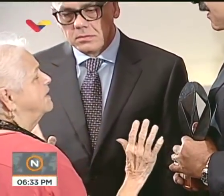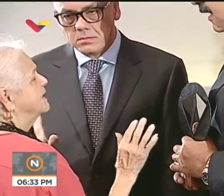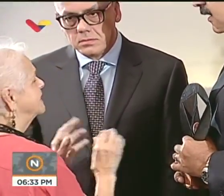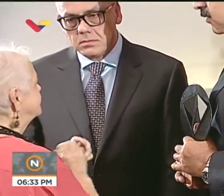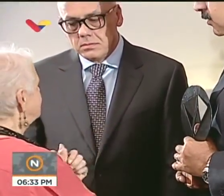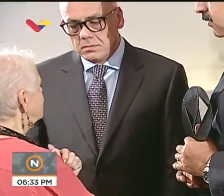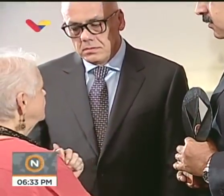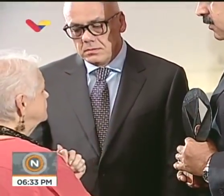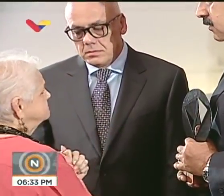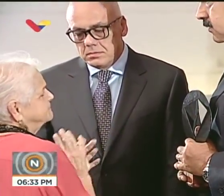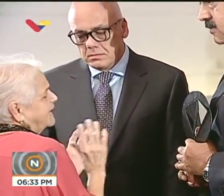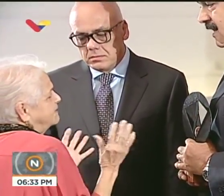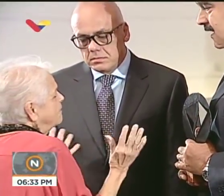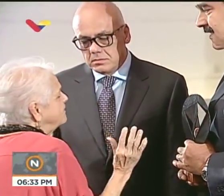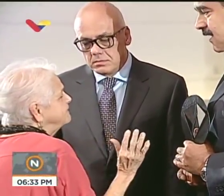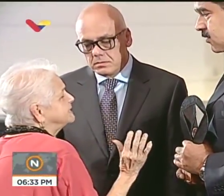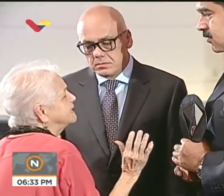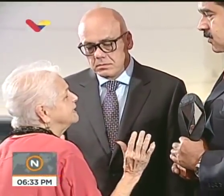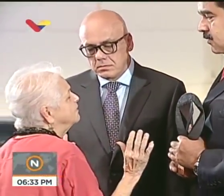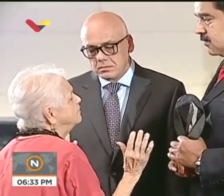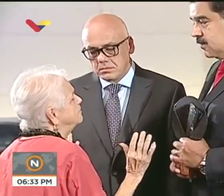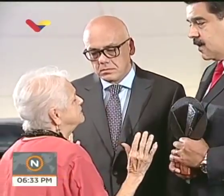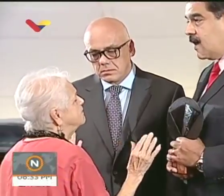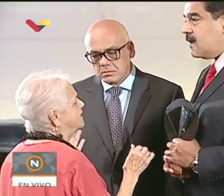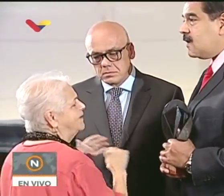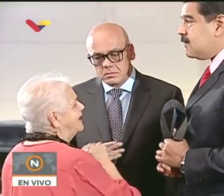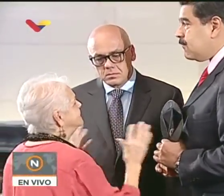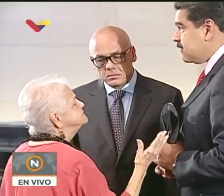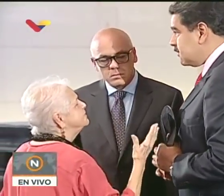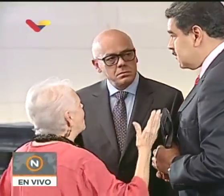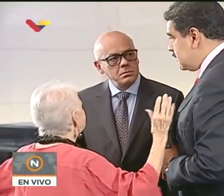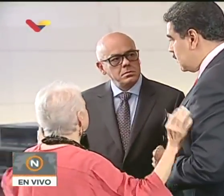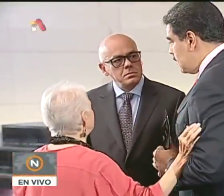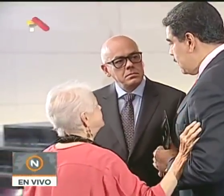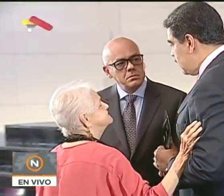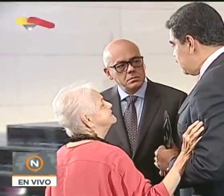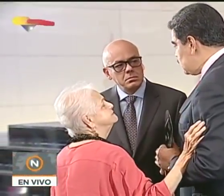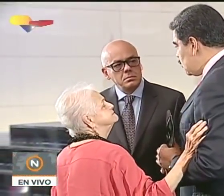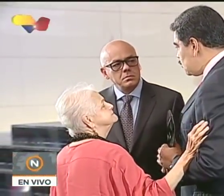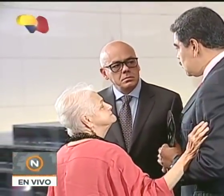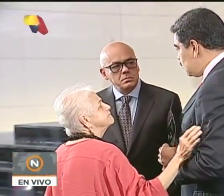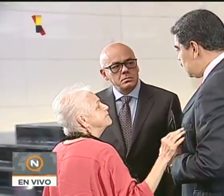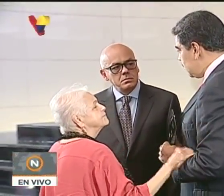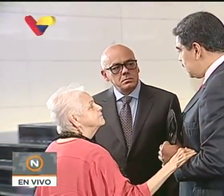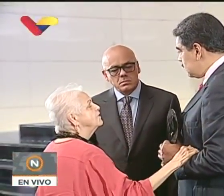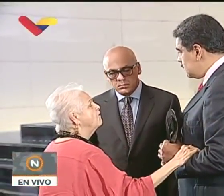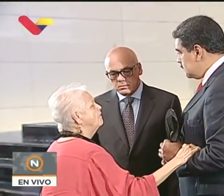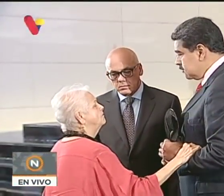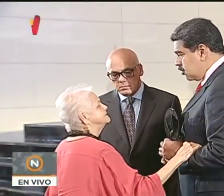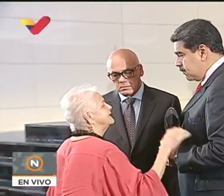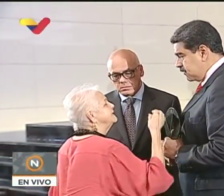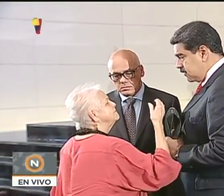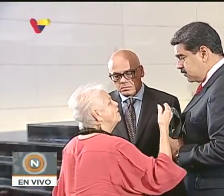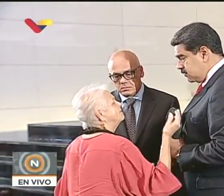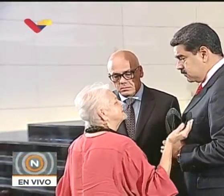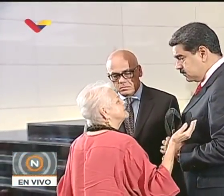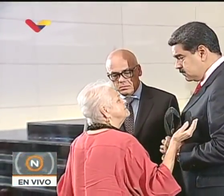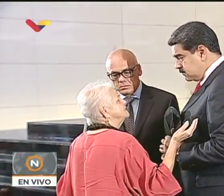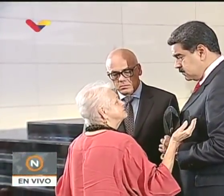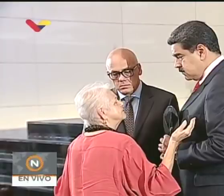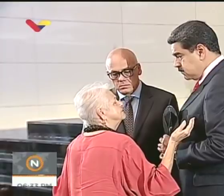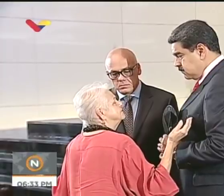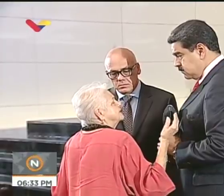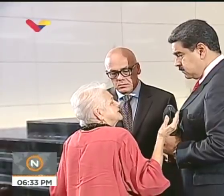comunicadores sociales en nuestro país. Allí las imágenes, parte del diálogo, de la conversación del presidente